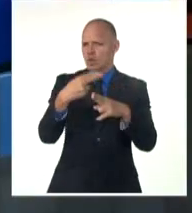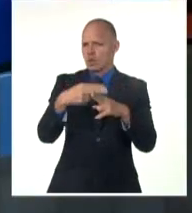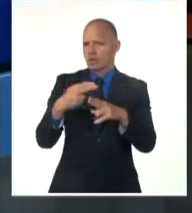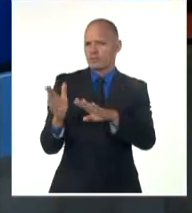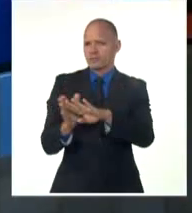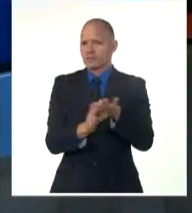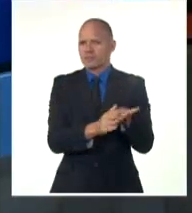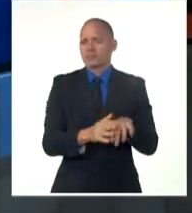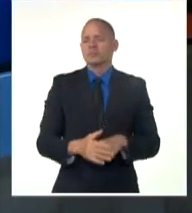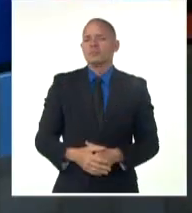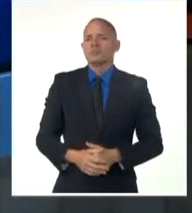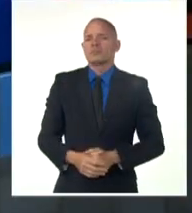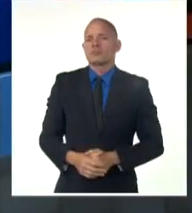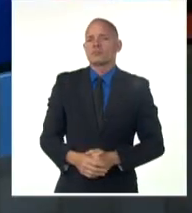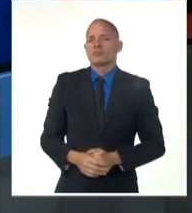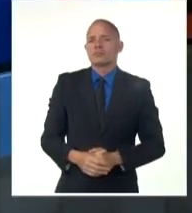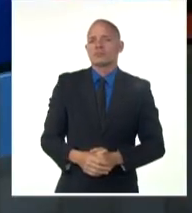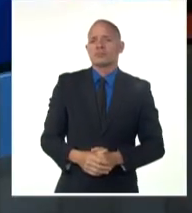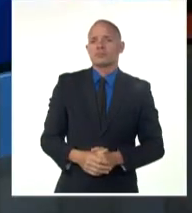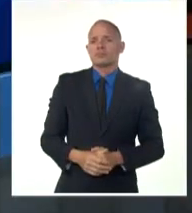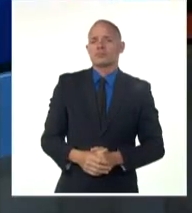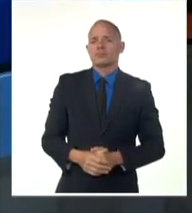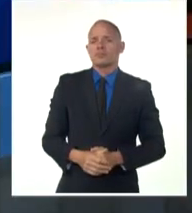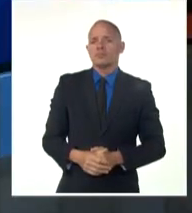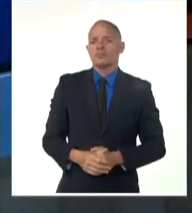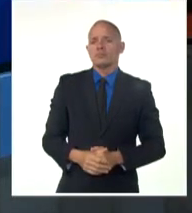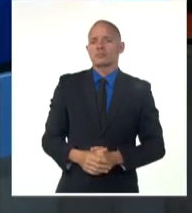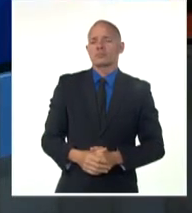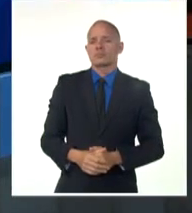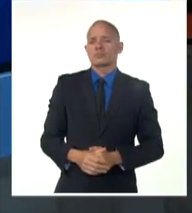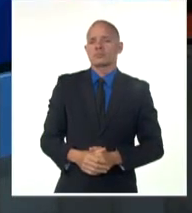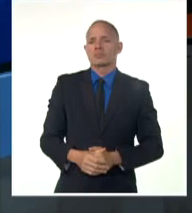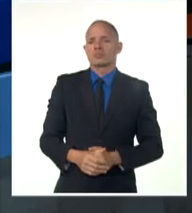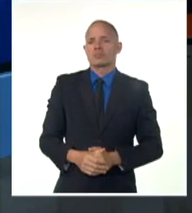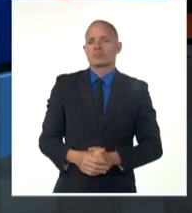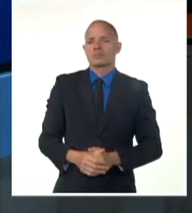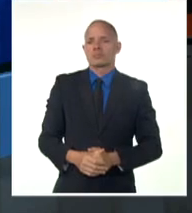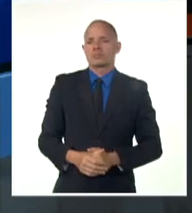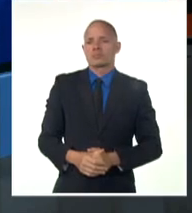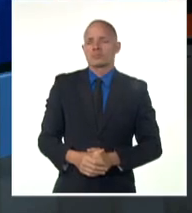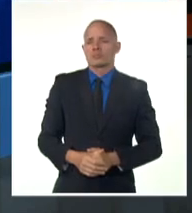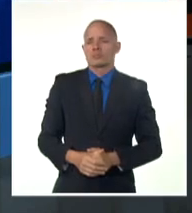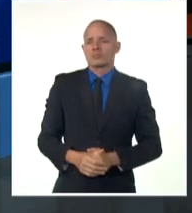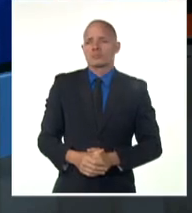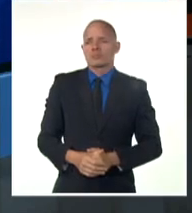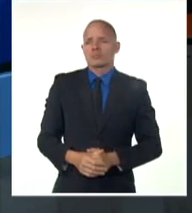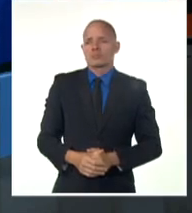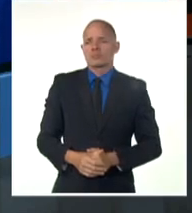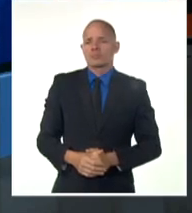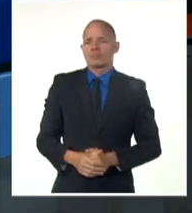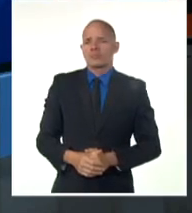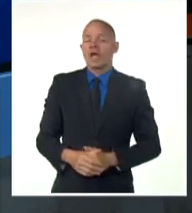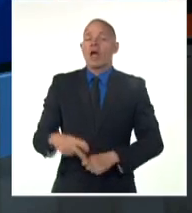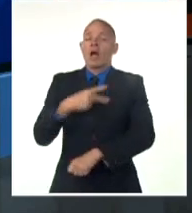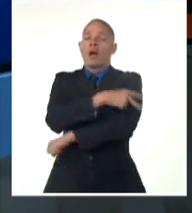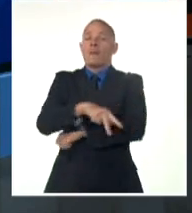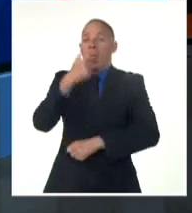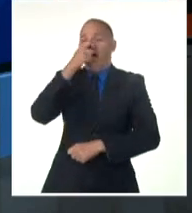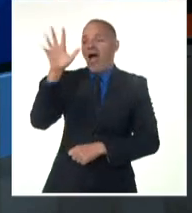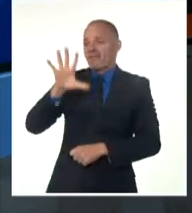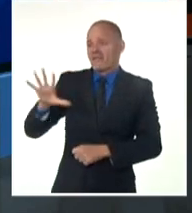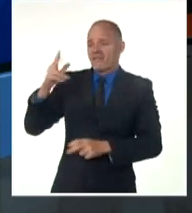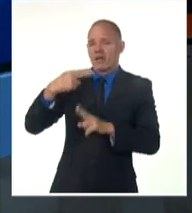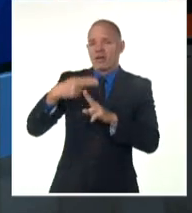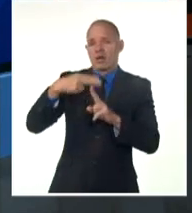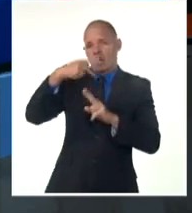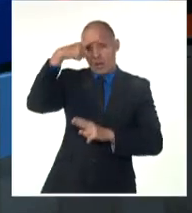Y al menos 413 personas han muerto, más de 3.551 han resultado heridas en Sudán desde el estallido del conflicto entre